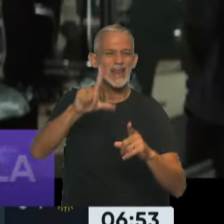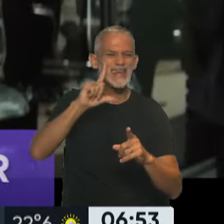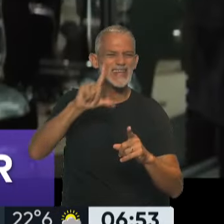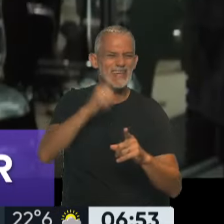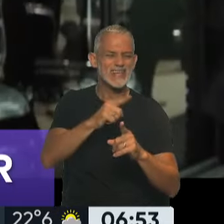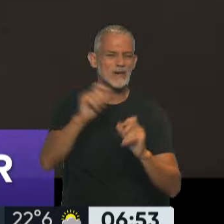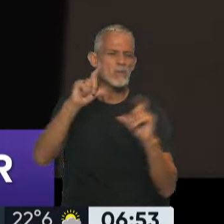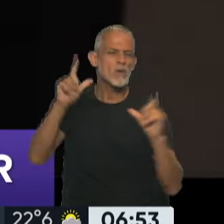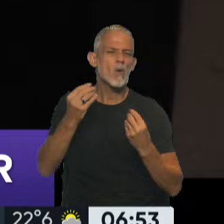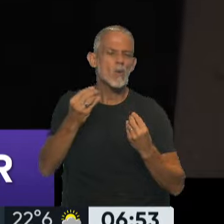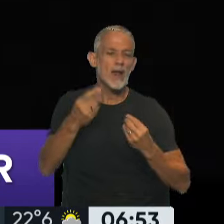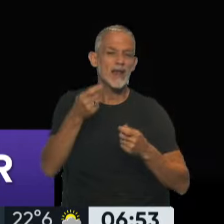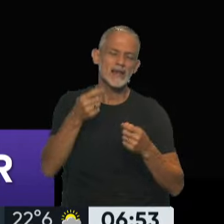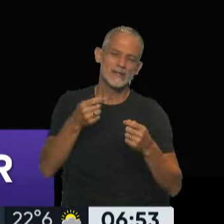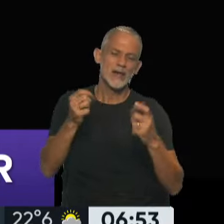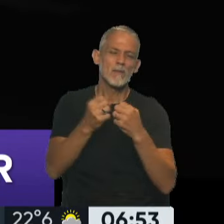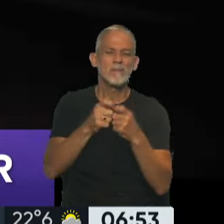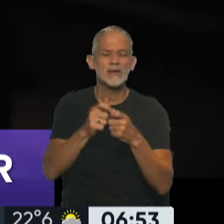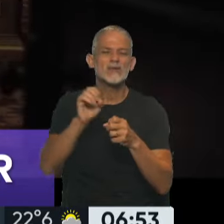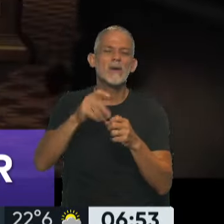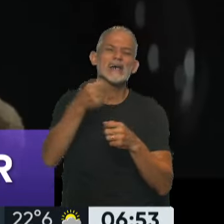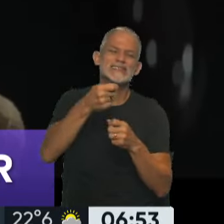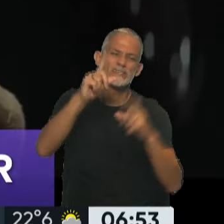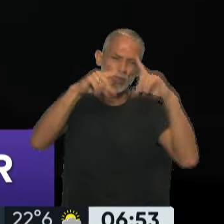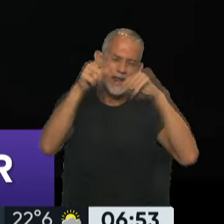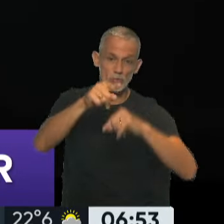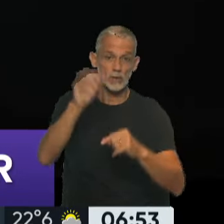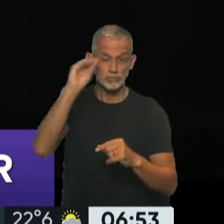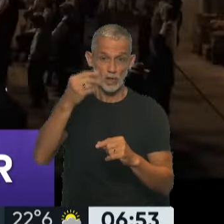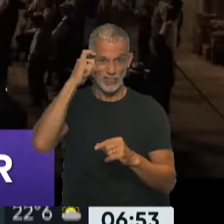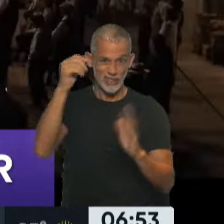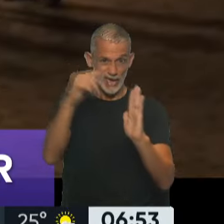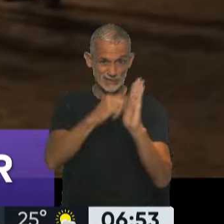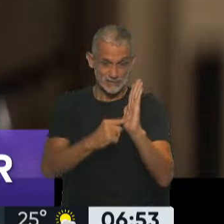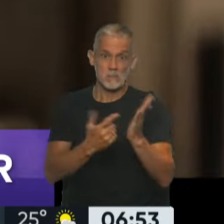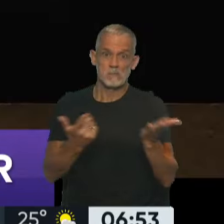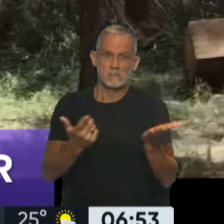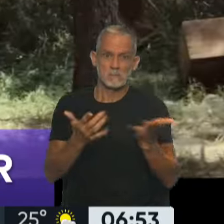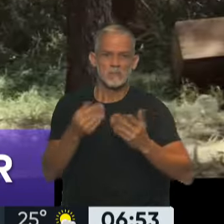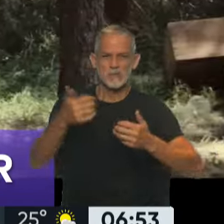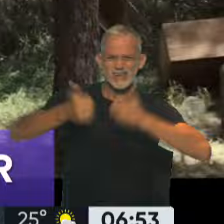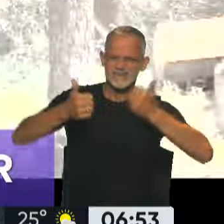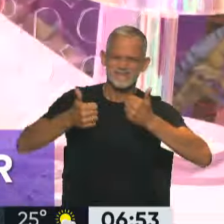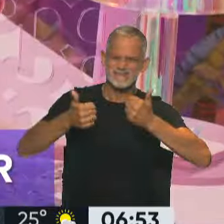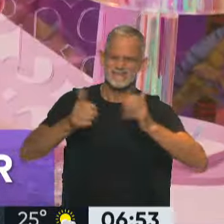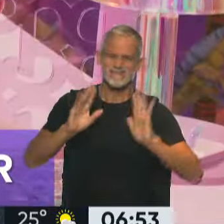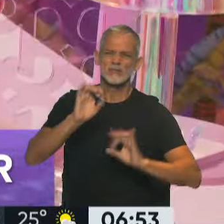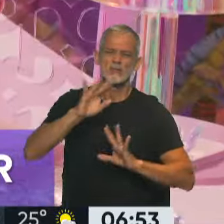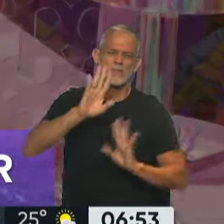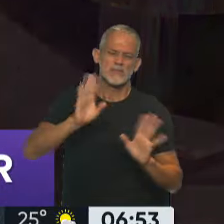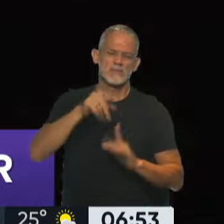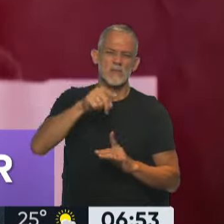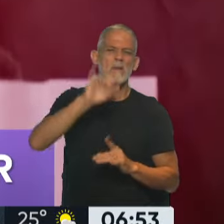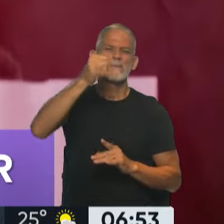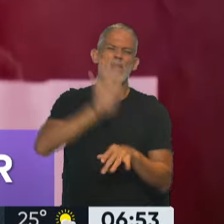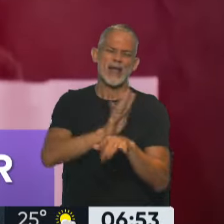la protagonista de Los Asesinos de la Luna, película que quedó con 10 nominaciones, pero no creo que compita en ningún otro rubro más que el que puede ser de